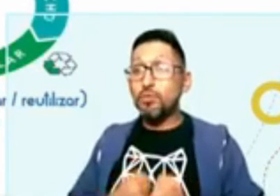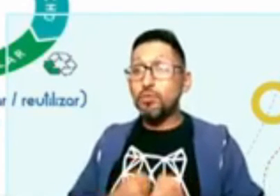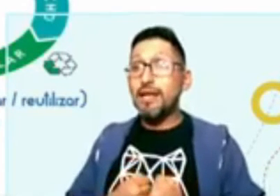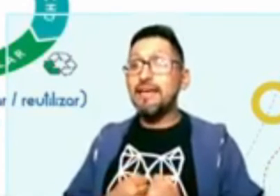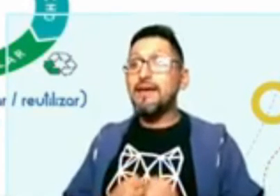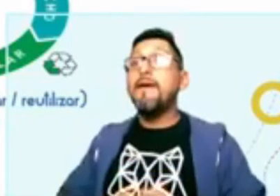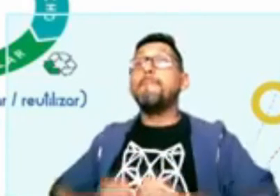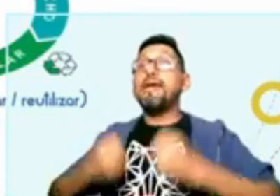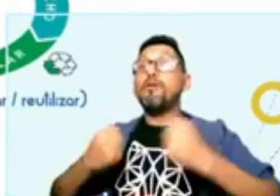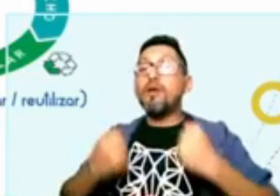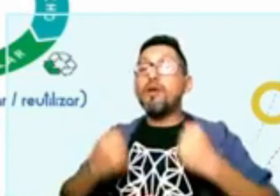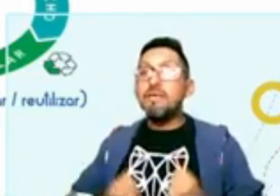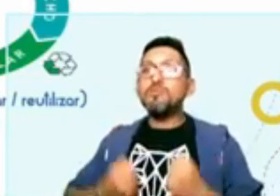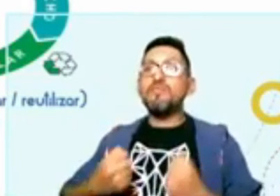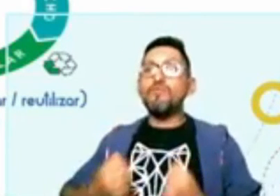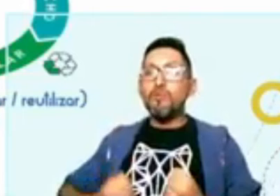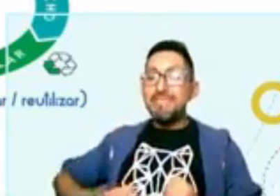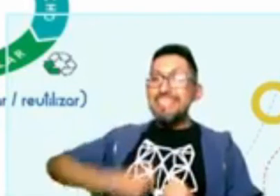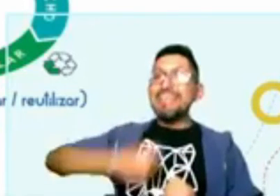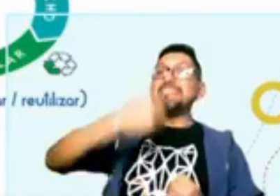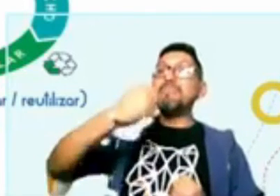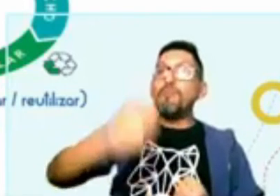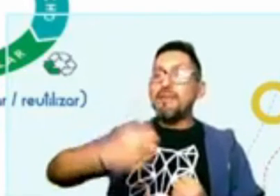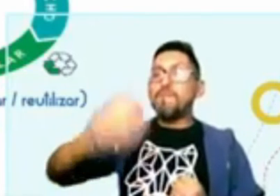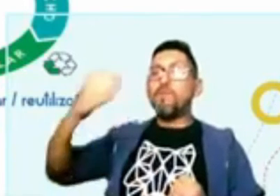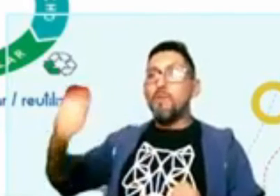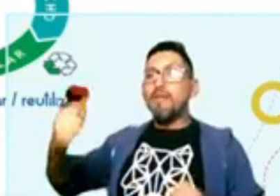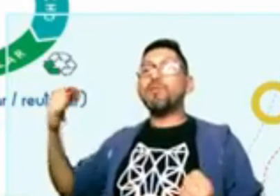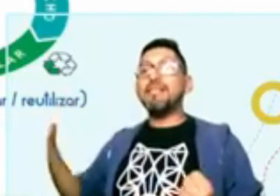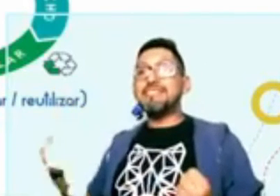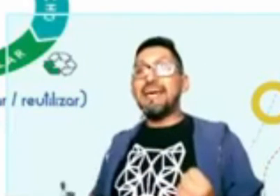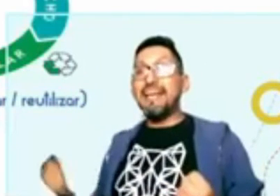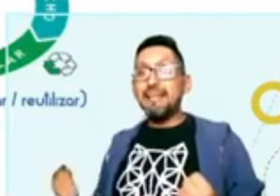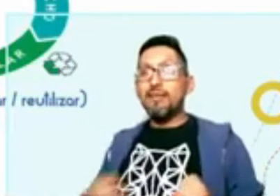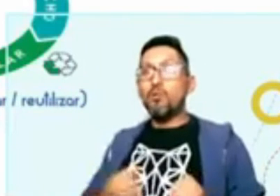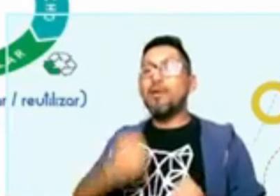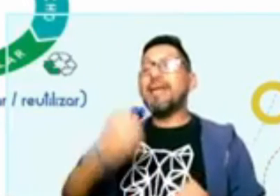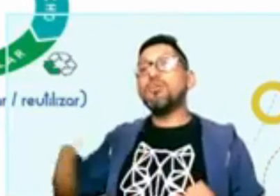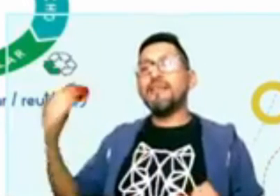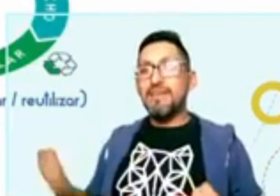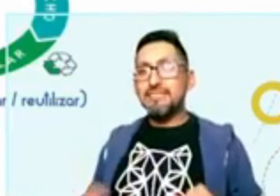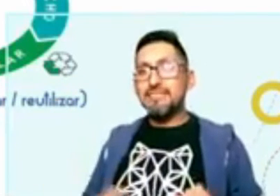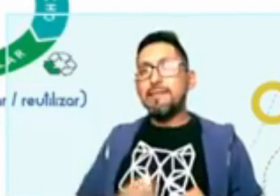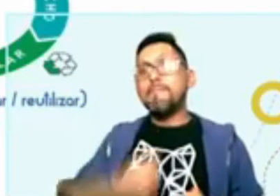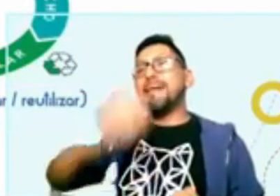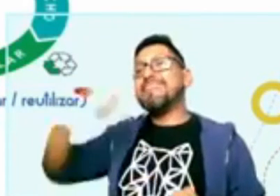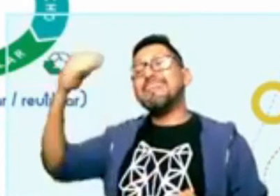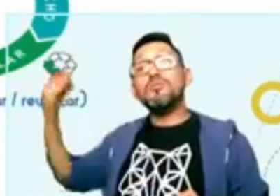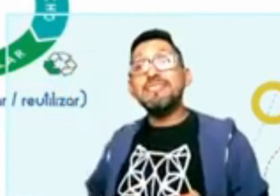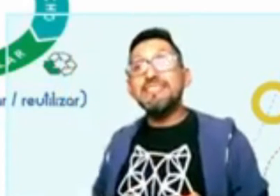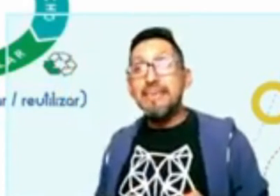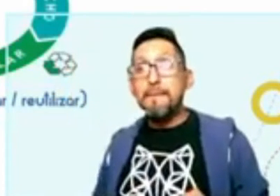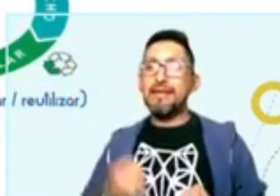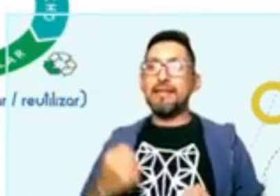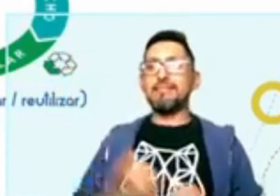la naturaleza, pero la usamos de formas que se puedan volver a utilizar una y otra vez,